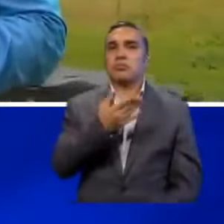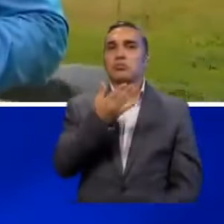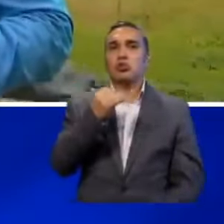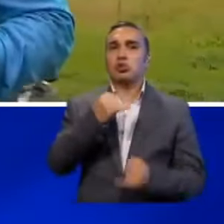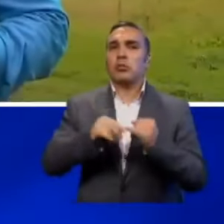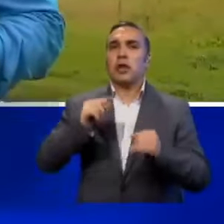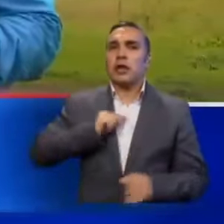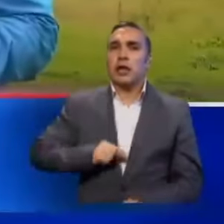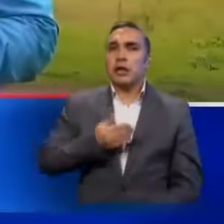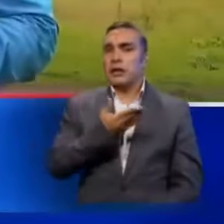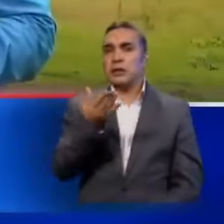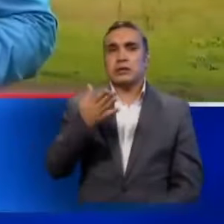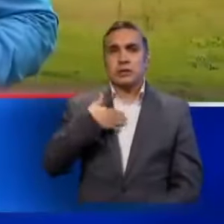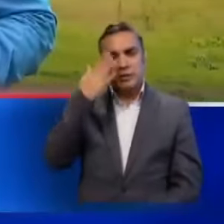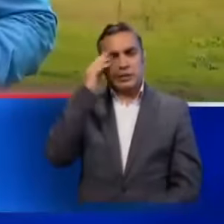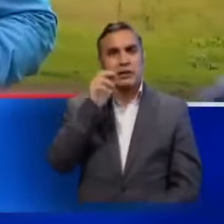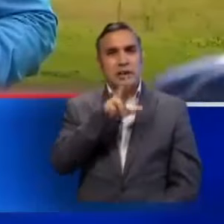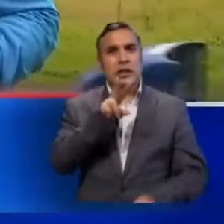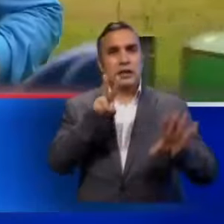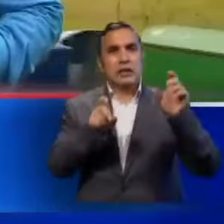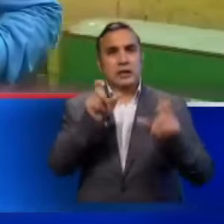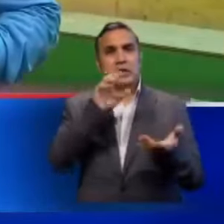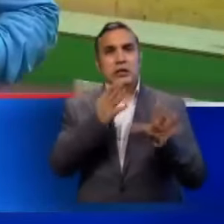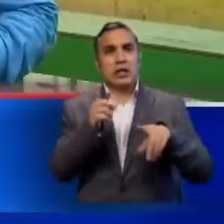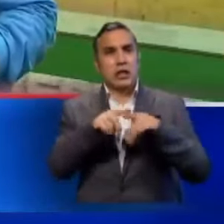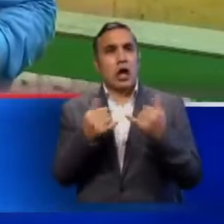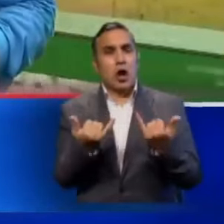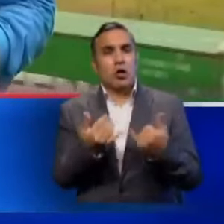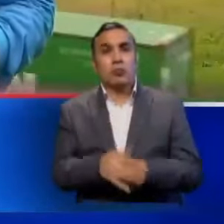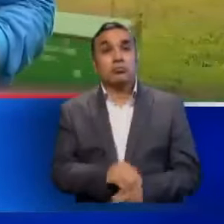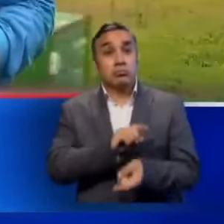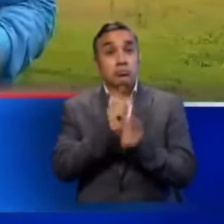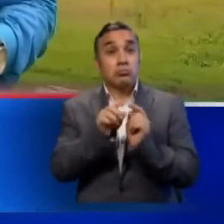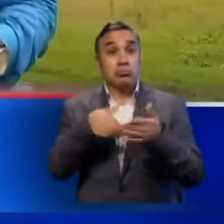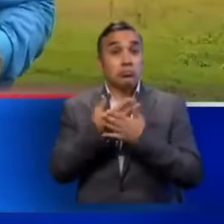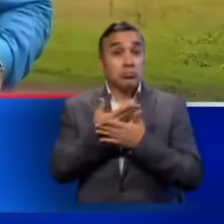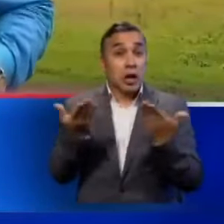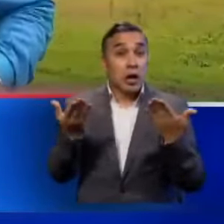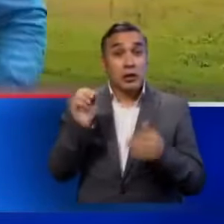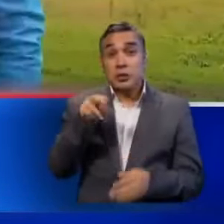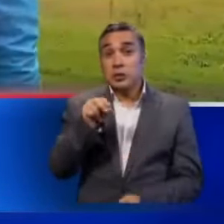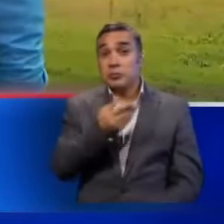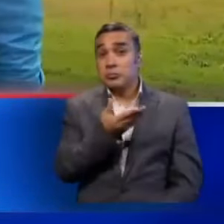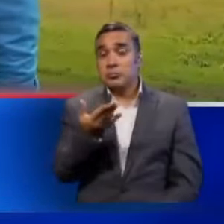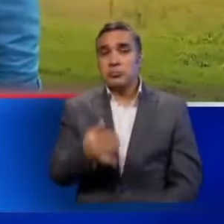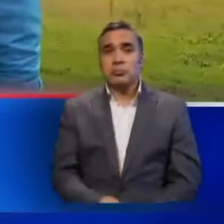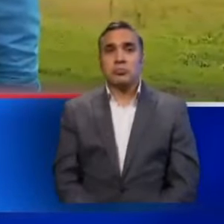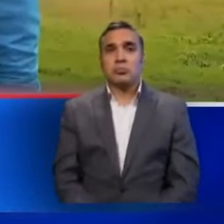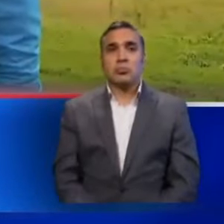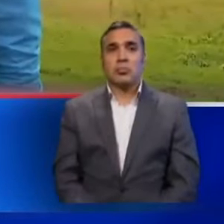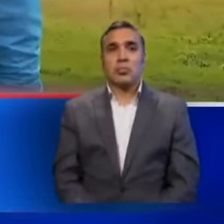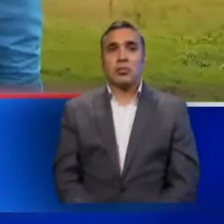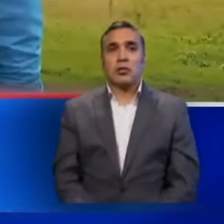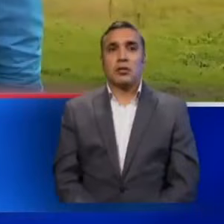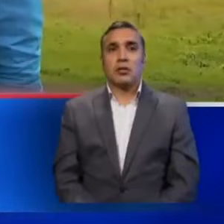últimos detalles? Sabemos que son 37 muertos hasta el momento. ¿Ha cambiado esta situación?